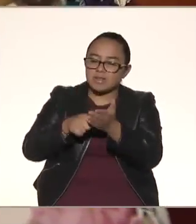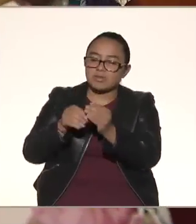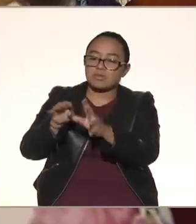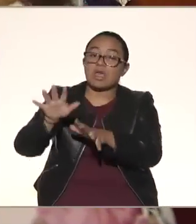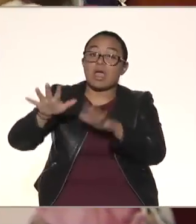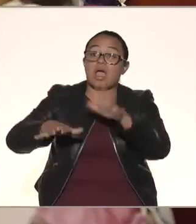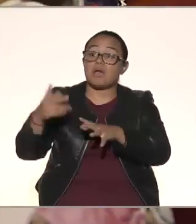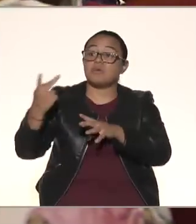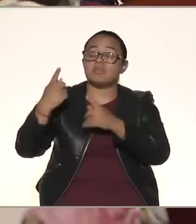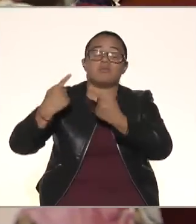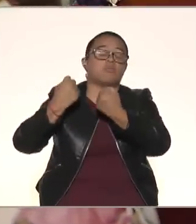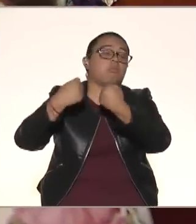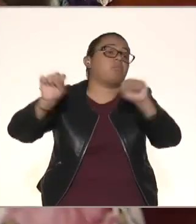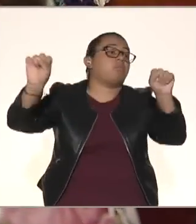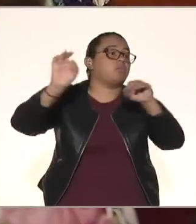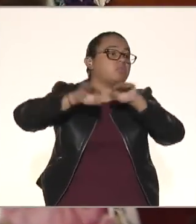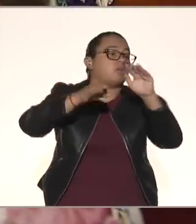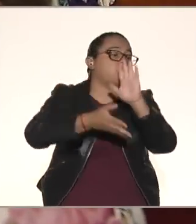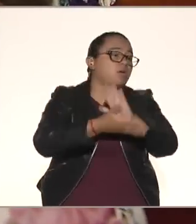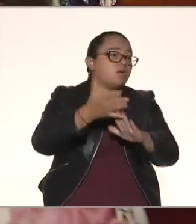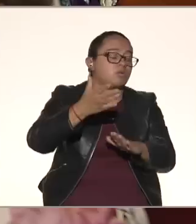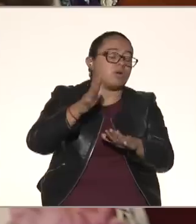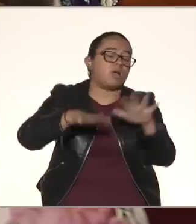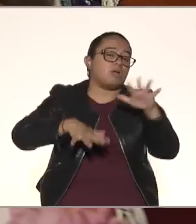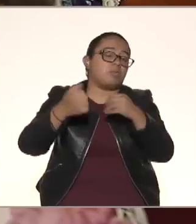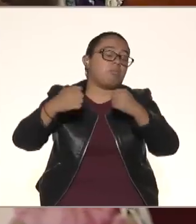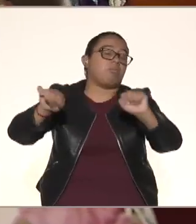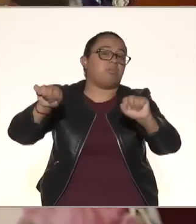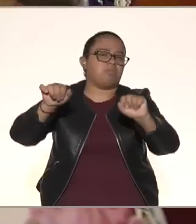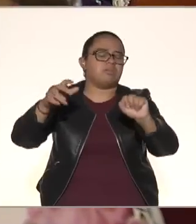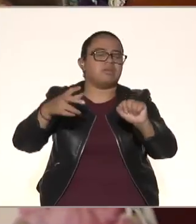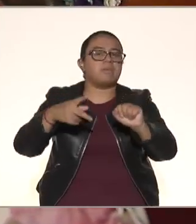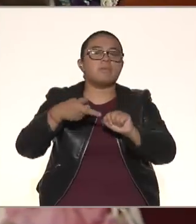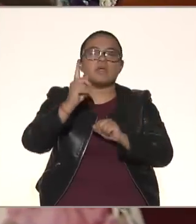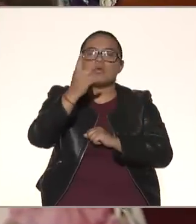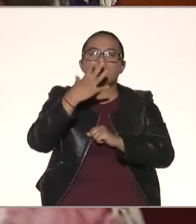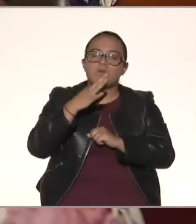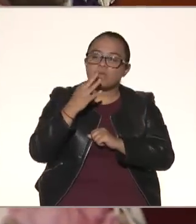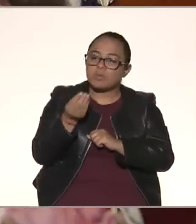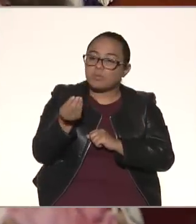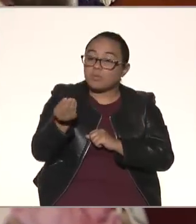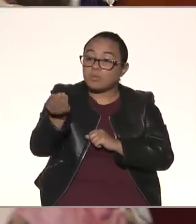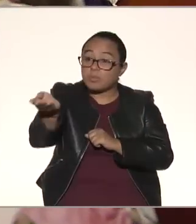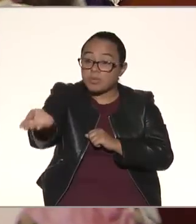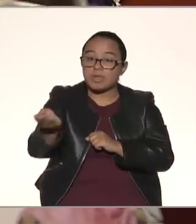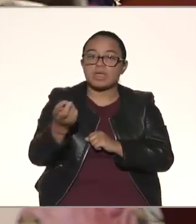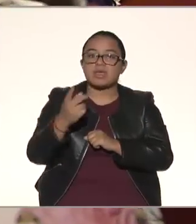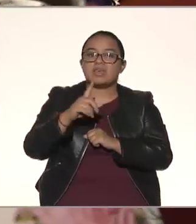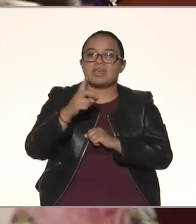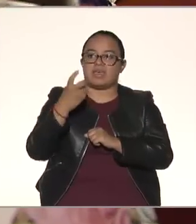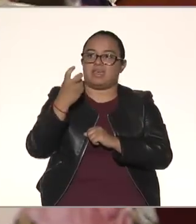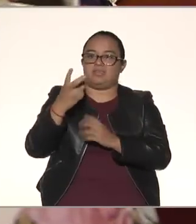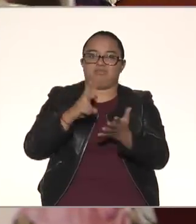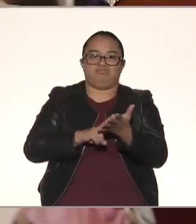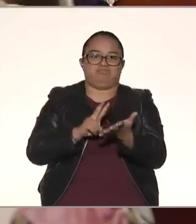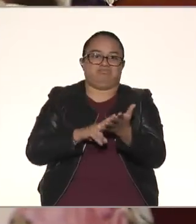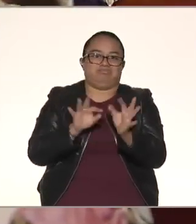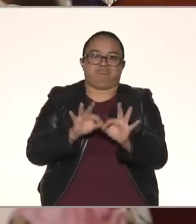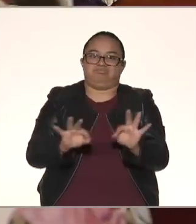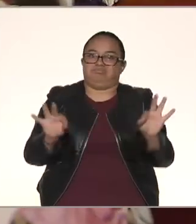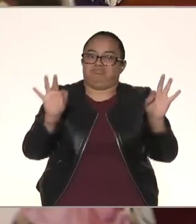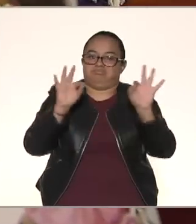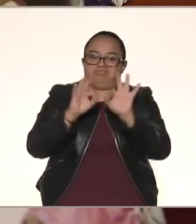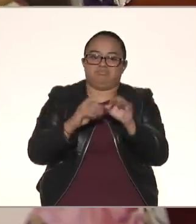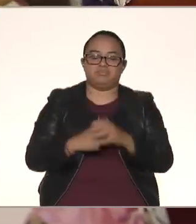veces disgustos al trabajo, por muchas cosas, y esos detallitos pequeños, fueron cosas grandes. Me di